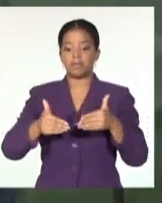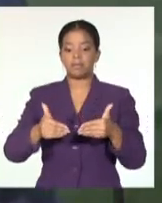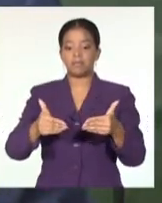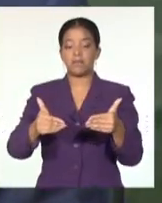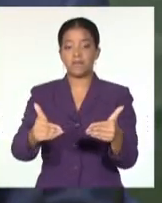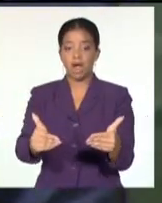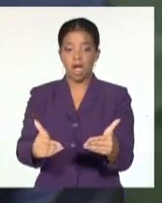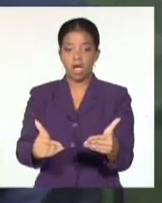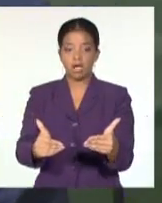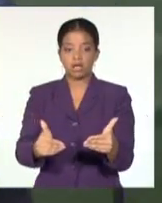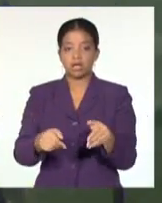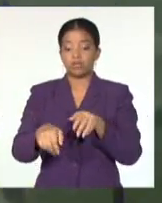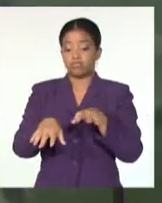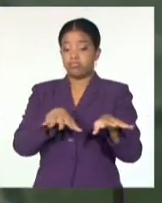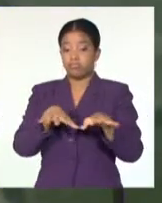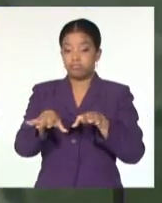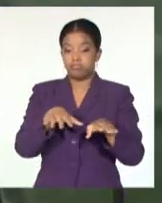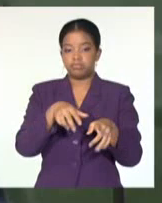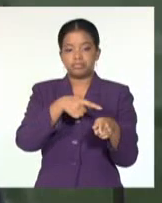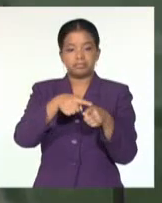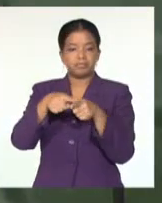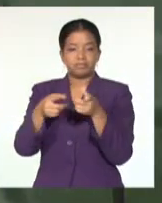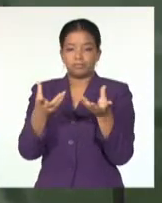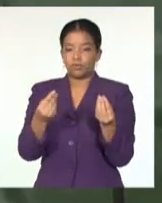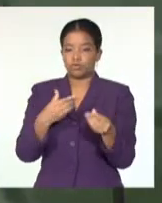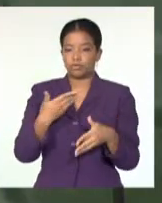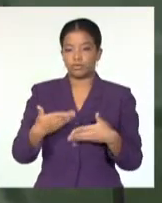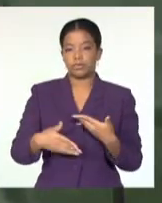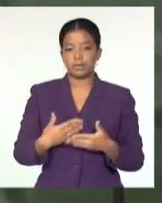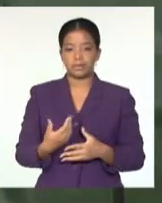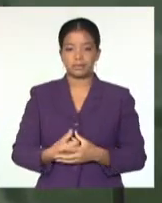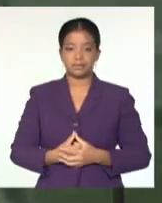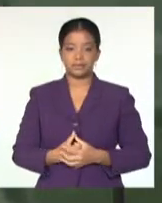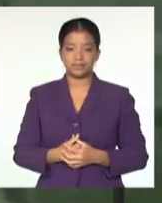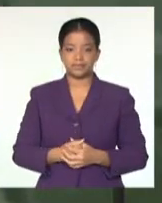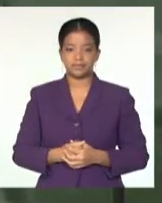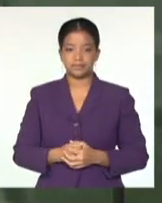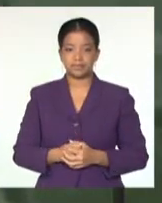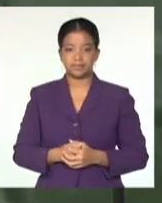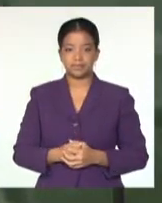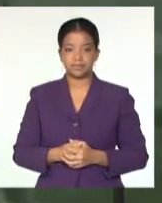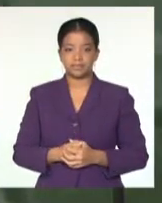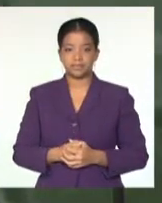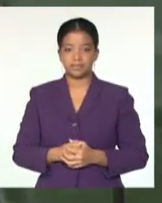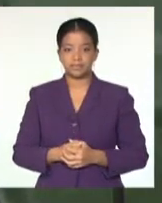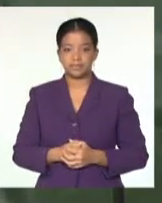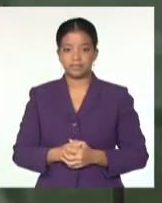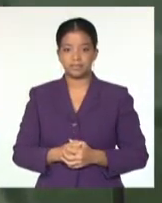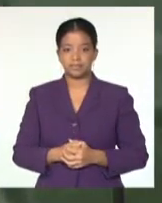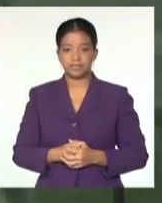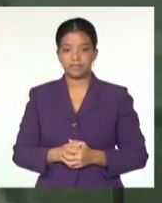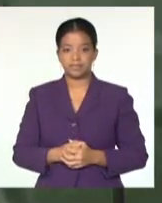desertificación, terremotos, sí, entre otros muchos. Estas catástrofes tan frecuentes,